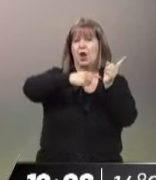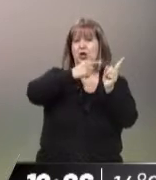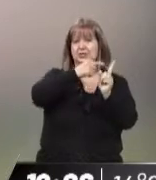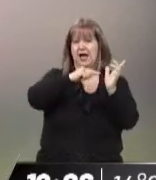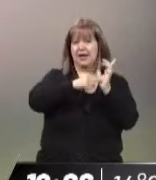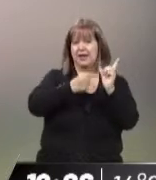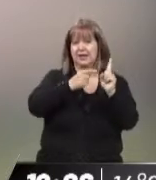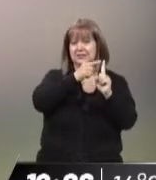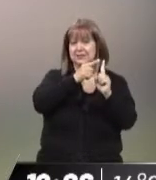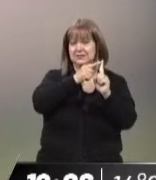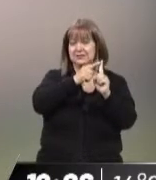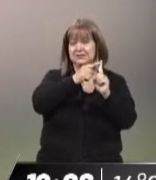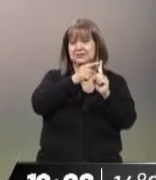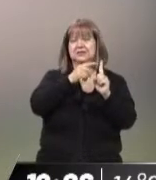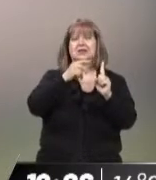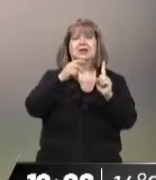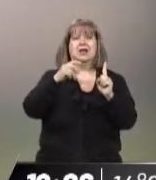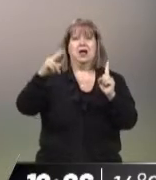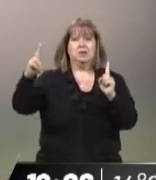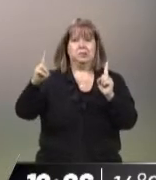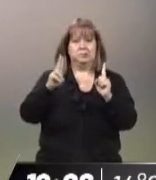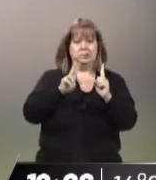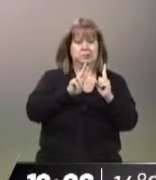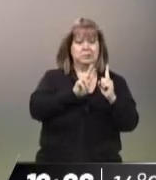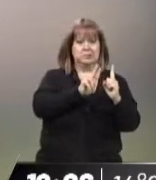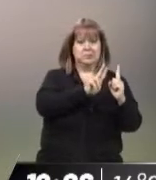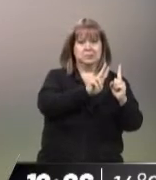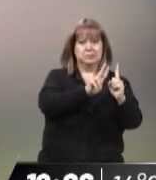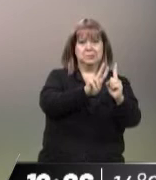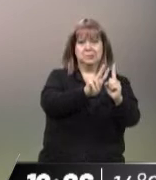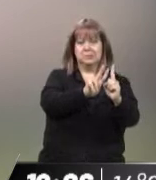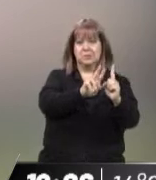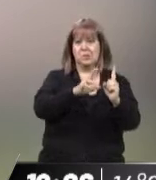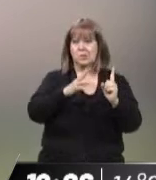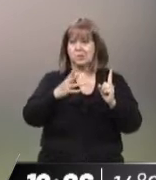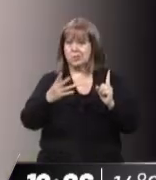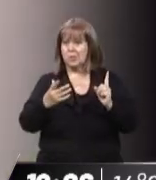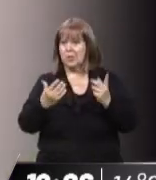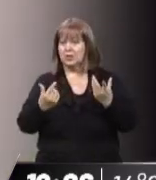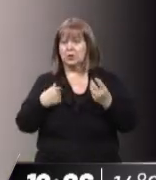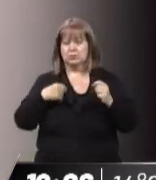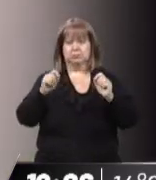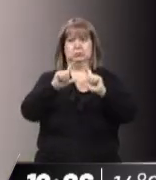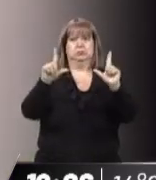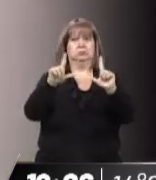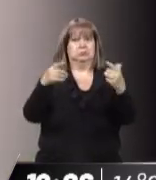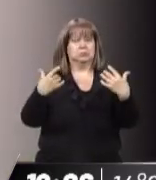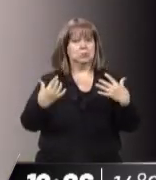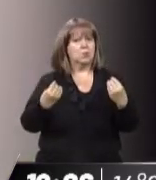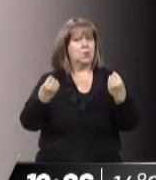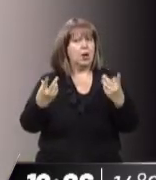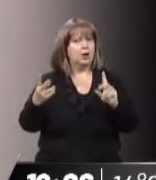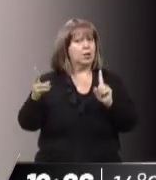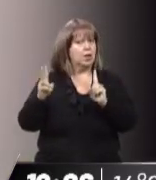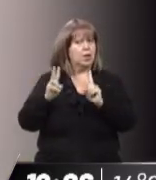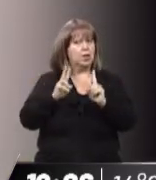Kicillof, y bueno, también ha generado la alerta, ¿no? En cuanto a hipótesis en de qué podría